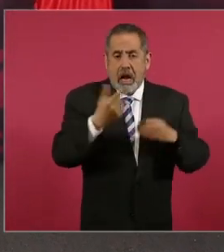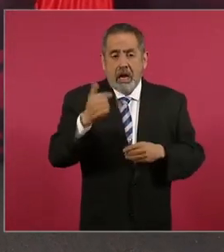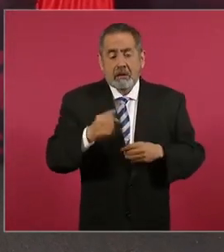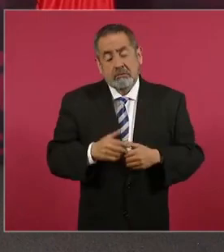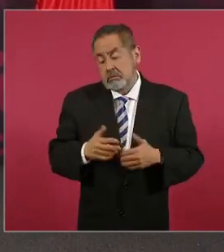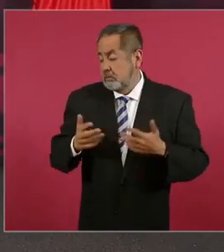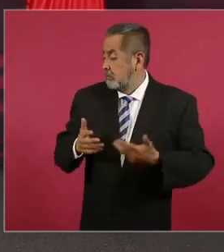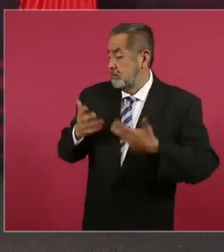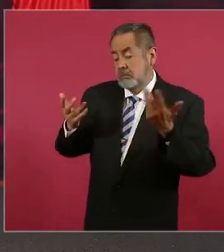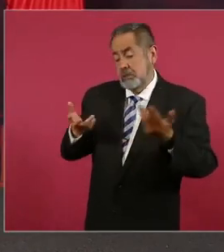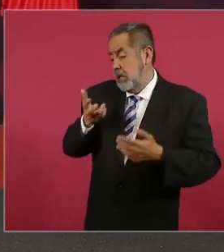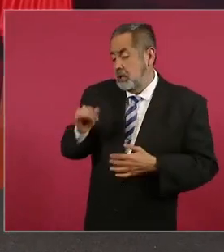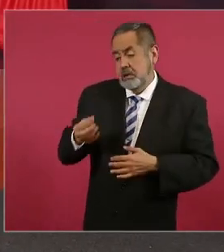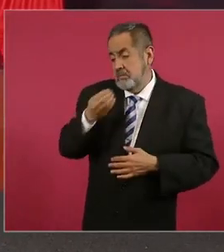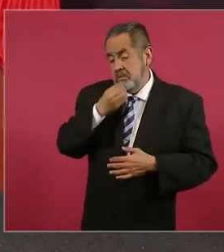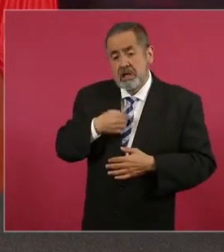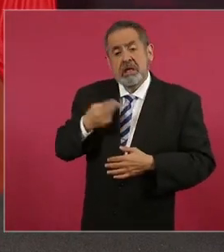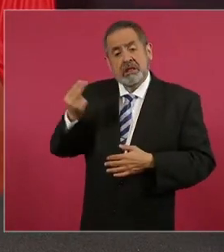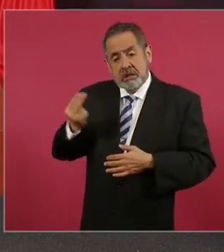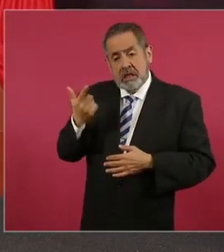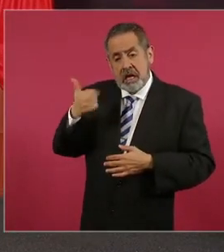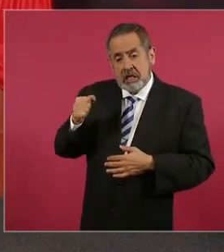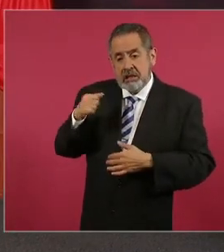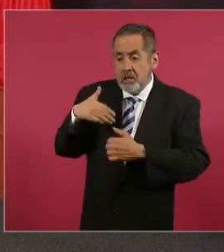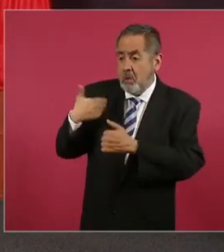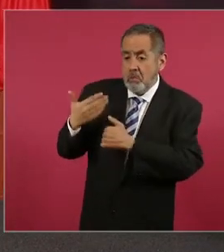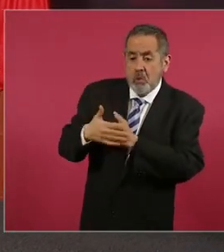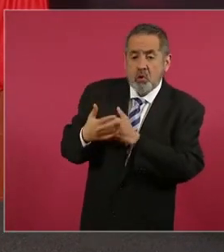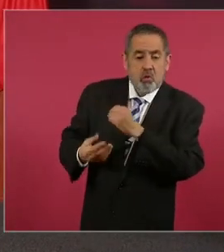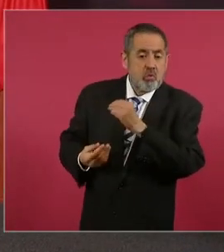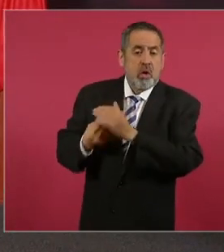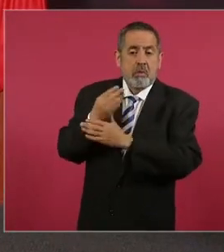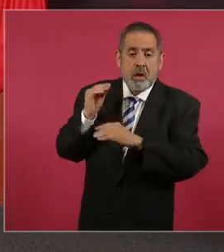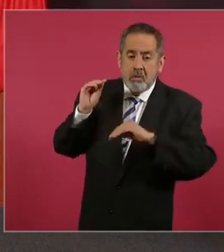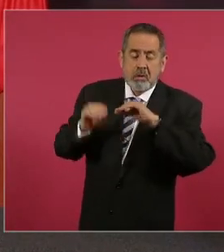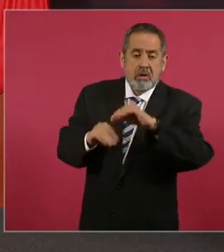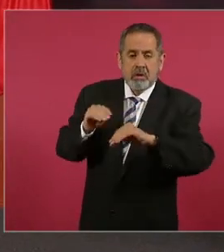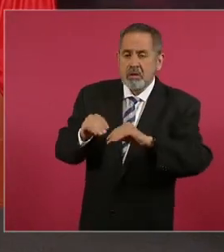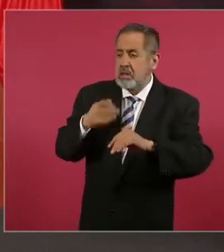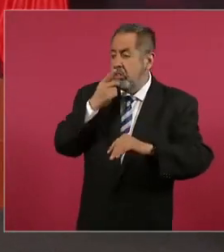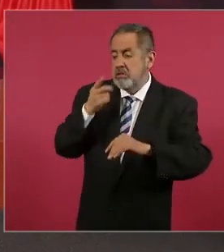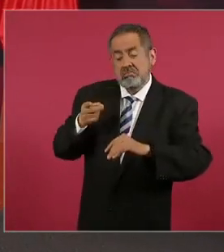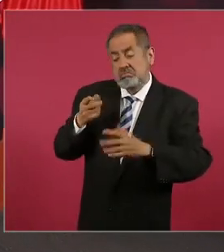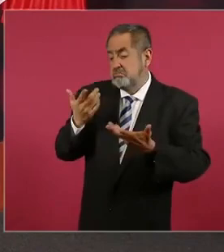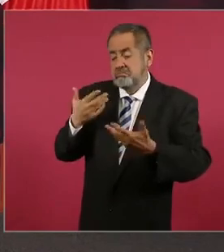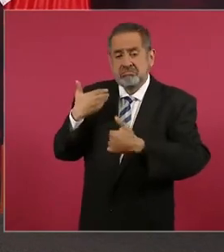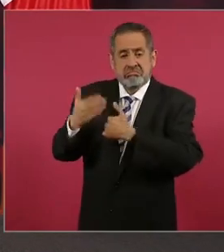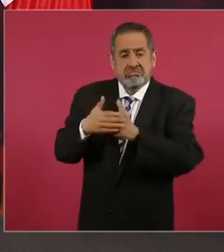justificaron que se iba a necesitar el gas porque iban a construir como